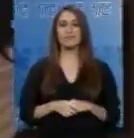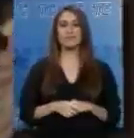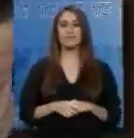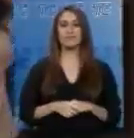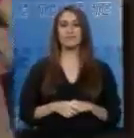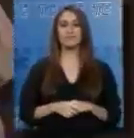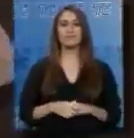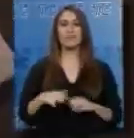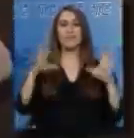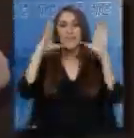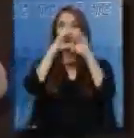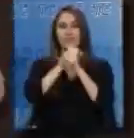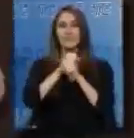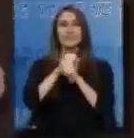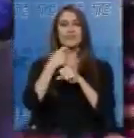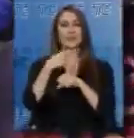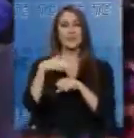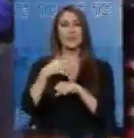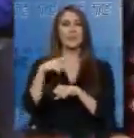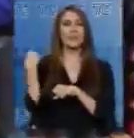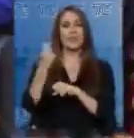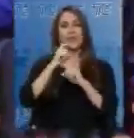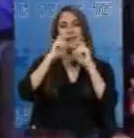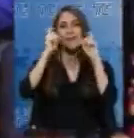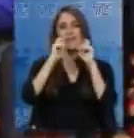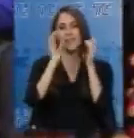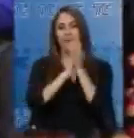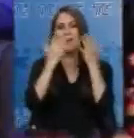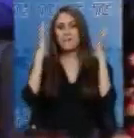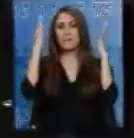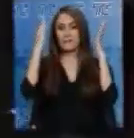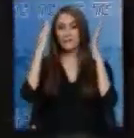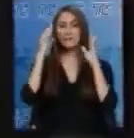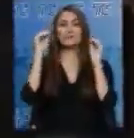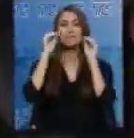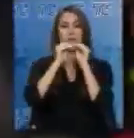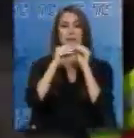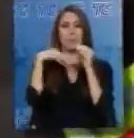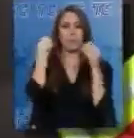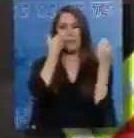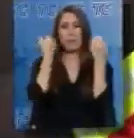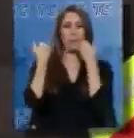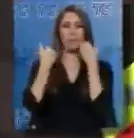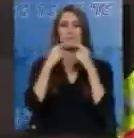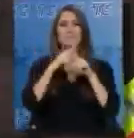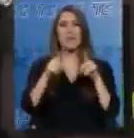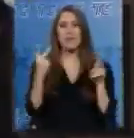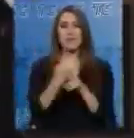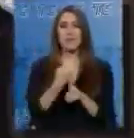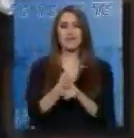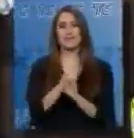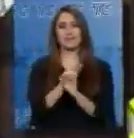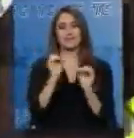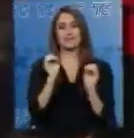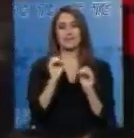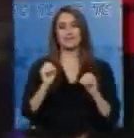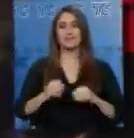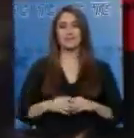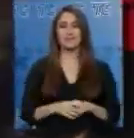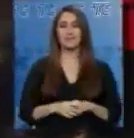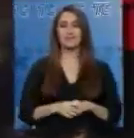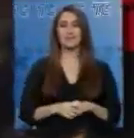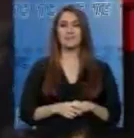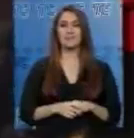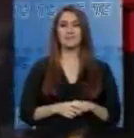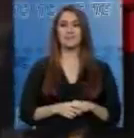Fue una noche llena de emociones, de gritos, de aplausos y uno que otro golpe, pero nada que pusiera en peligro a los competidores.